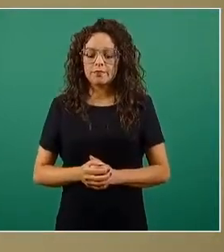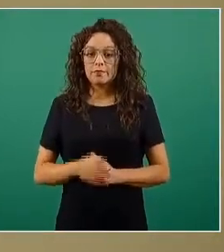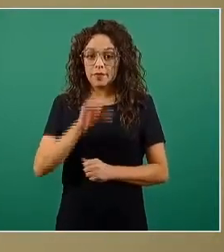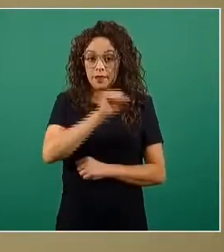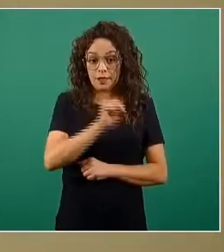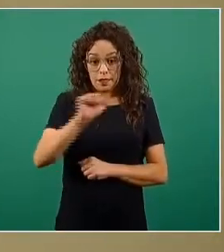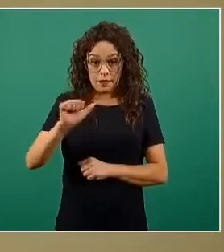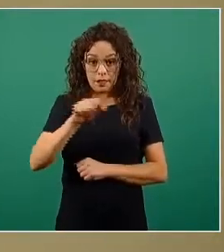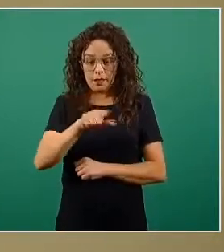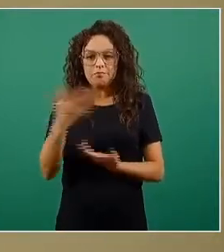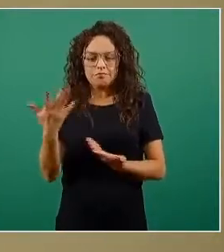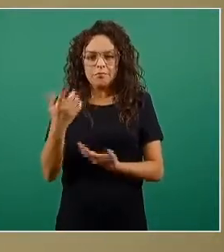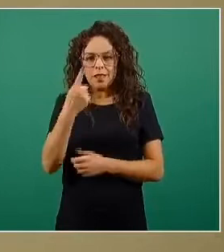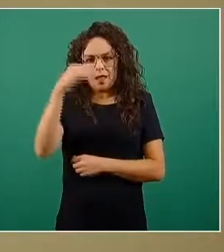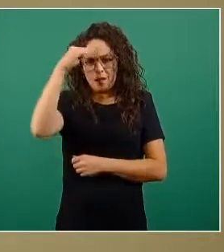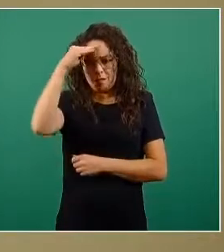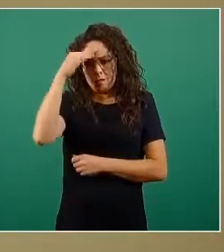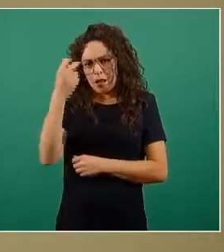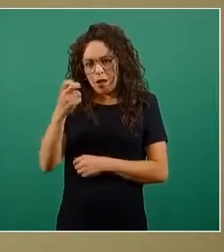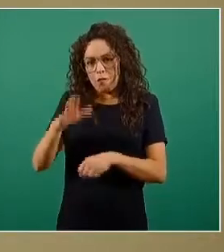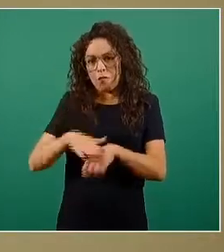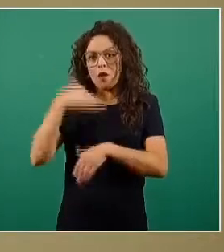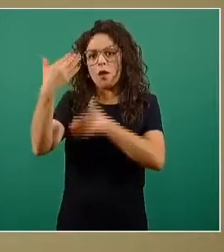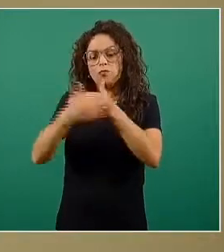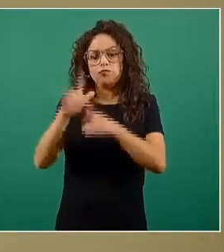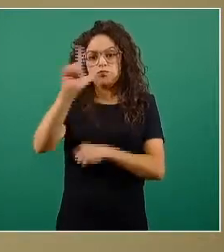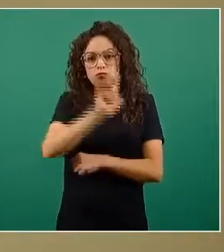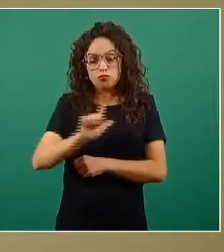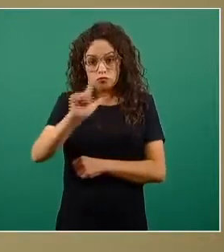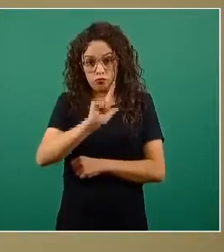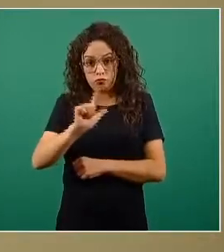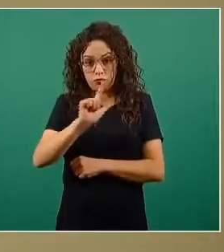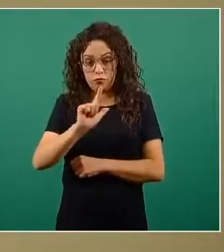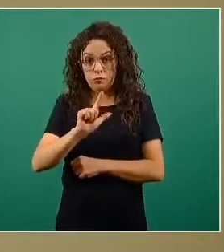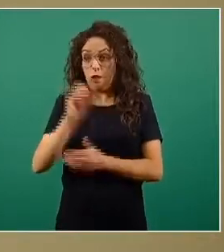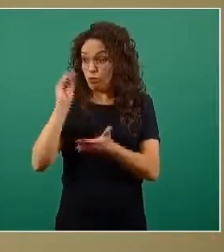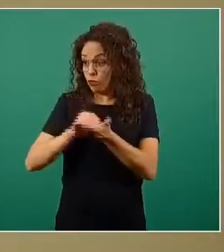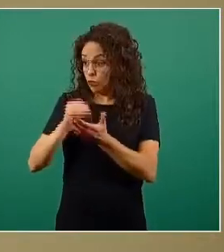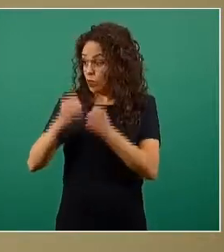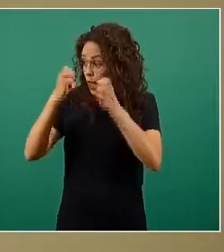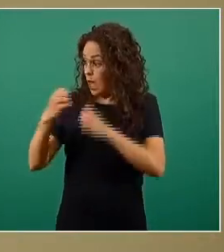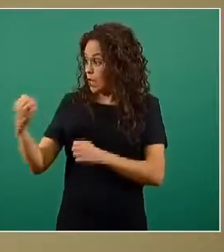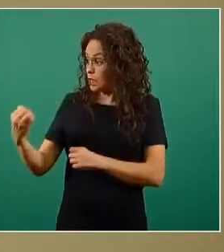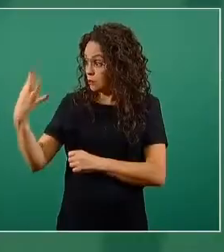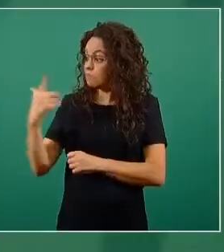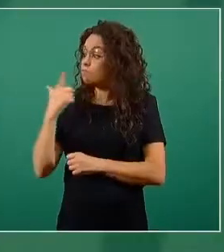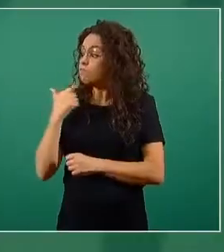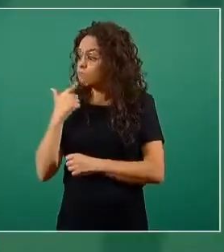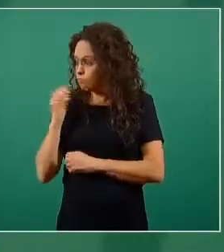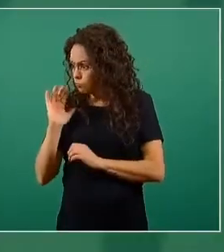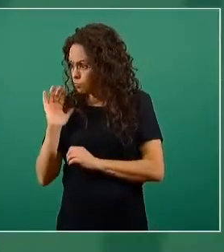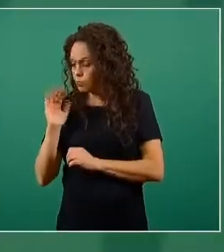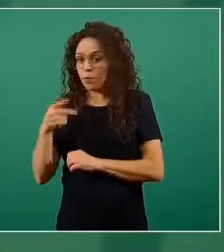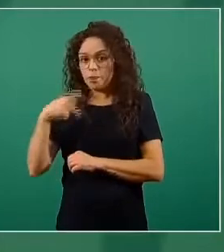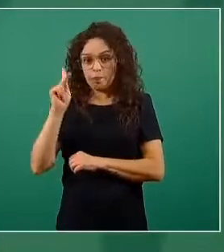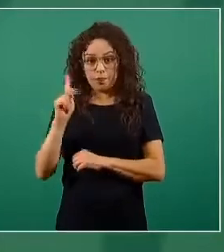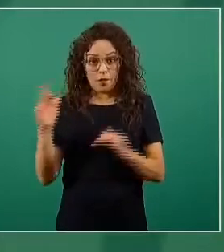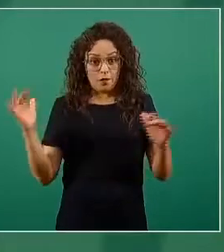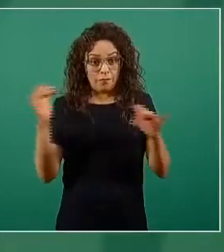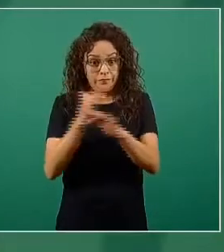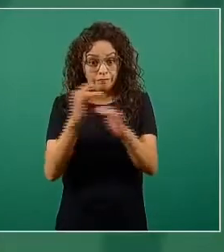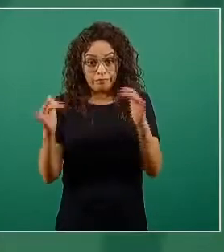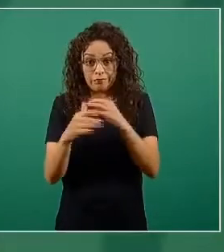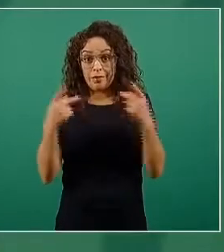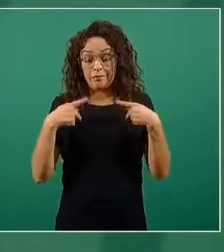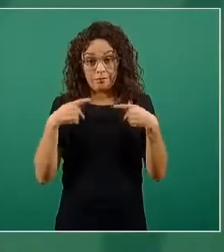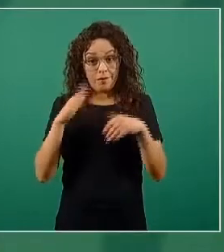respecto? Sobre todo porque a partir del lunes creo yo que la movilidad, a pesar de estar en semáforo rojo, va a ser muy normal, va a ser más alta. Y en ese